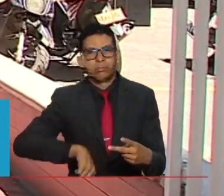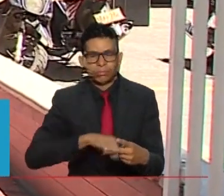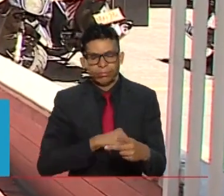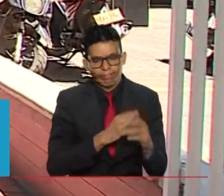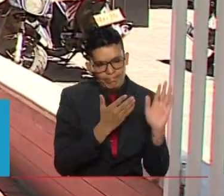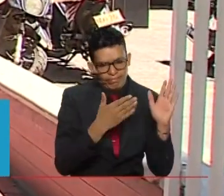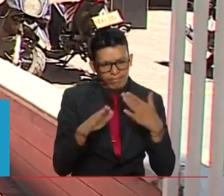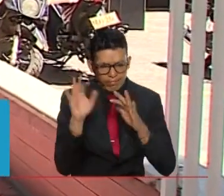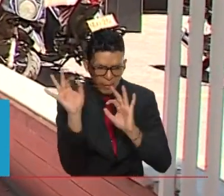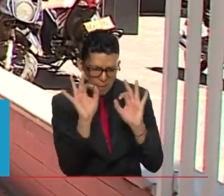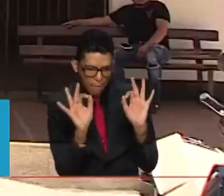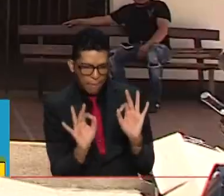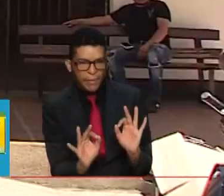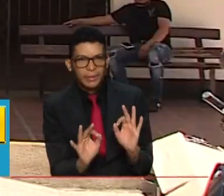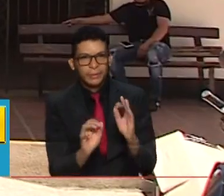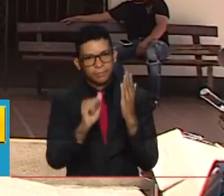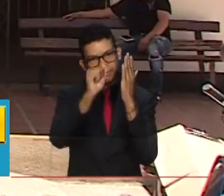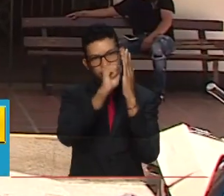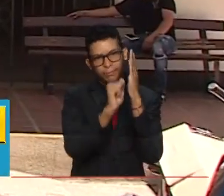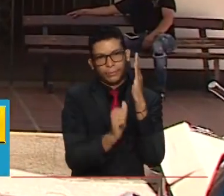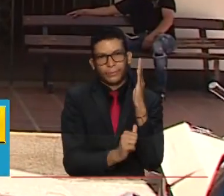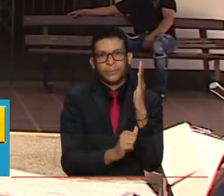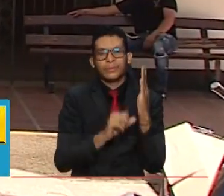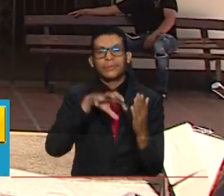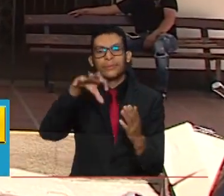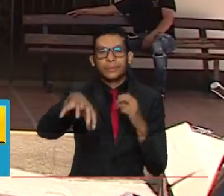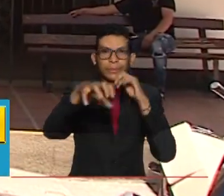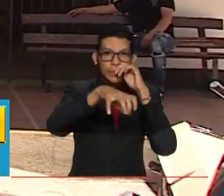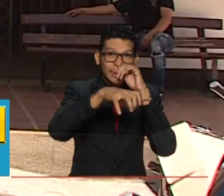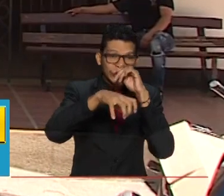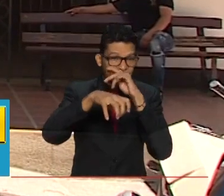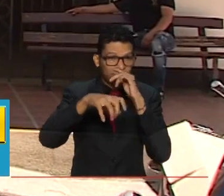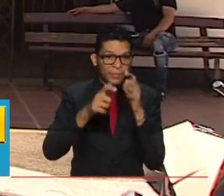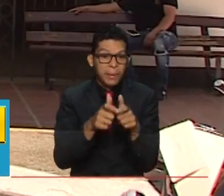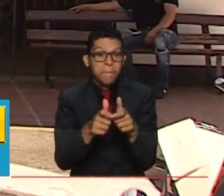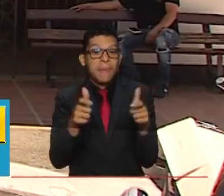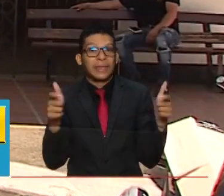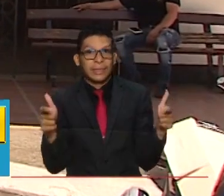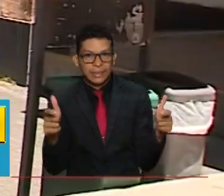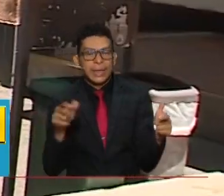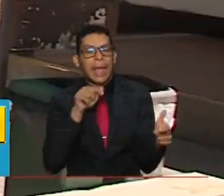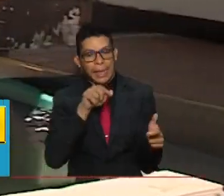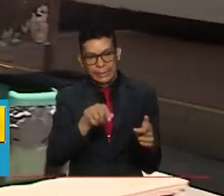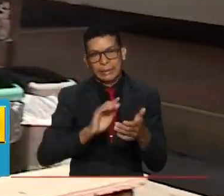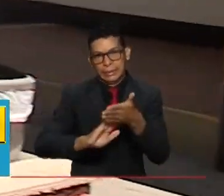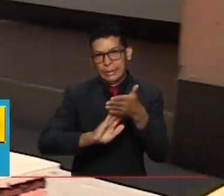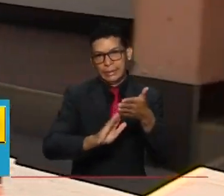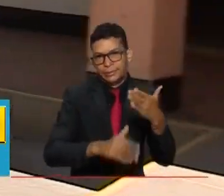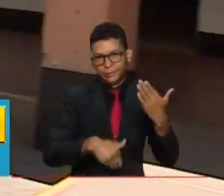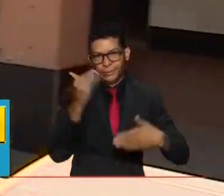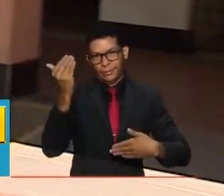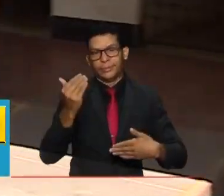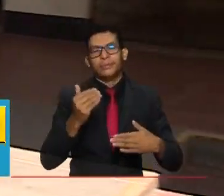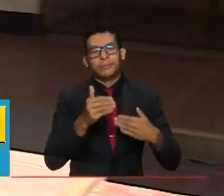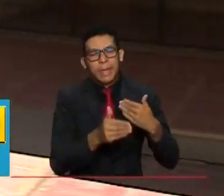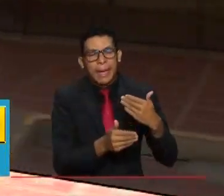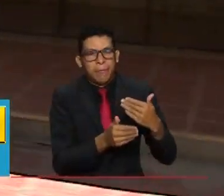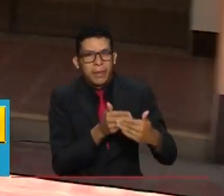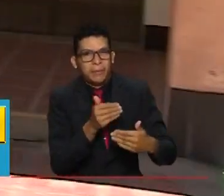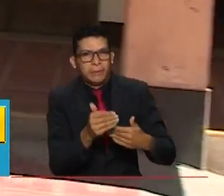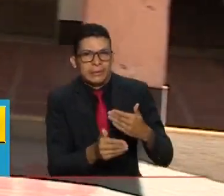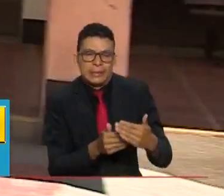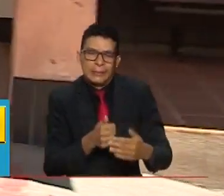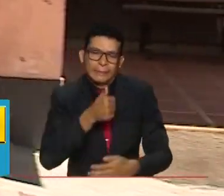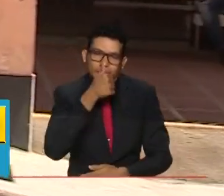priorización, teniendo en cuenta en primer lugar los centros poblados donde hay mayor población y por eso vamos avanzando poco a poco. Un poco